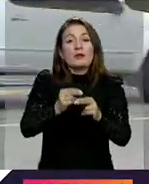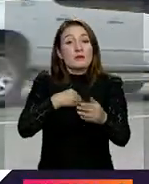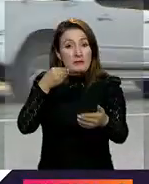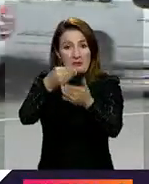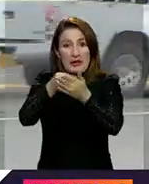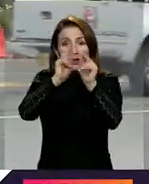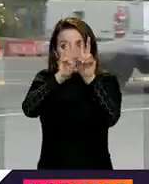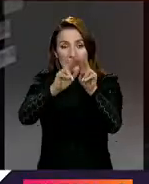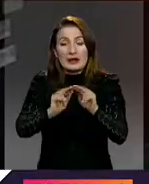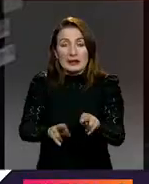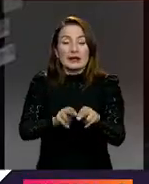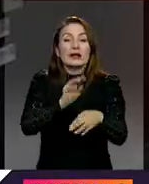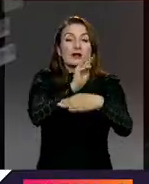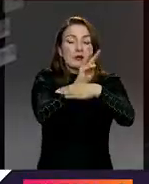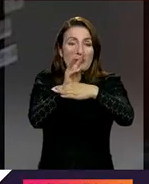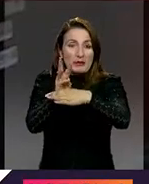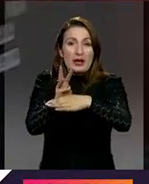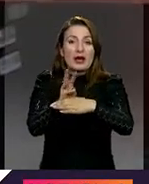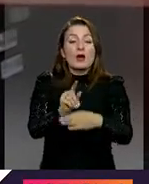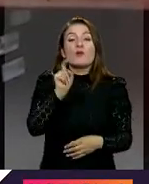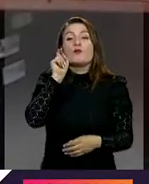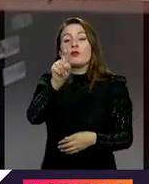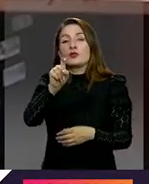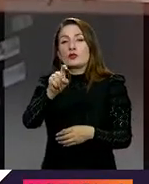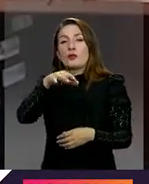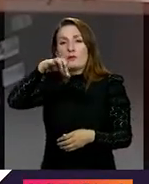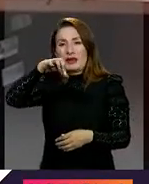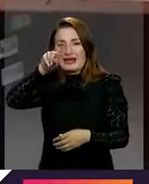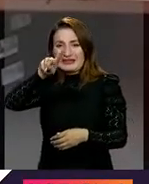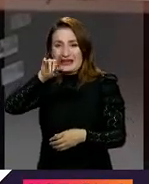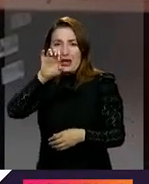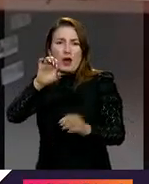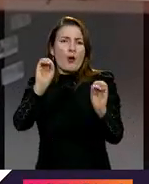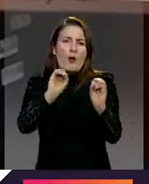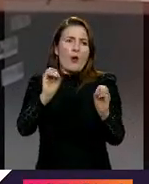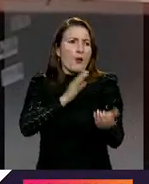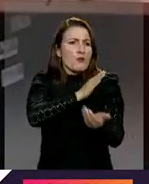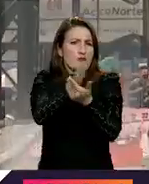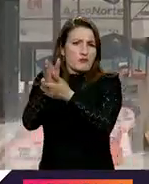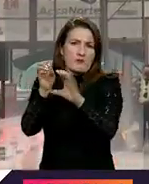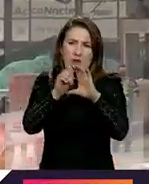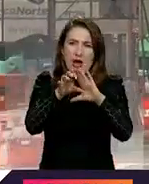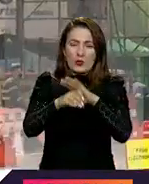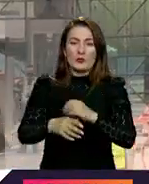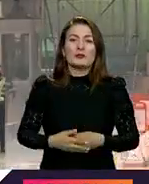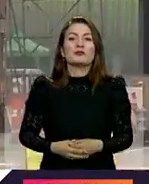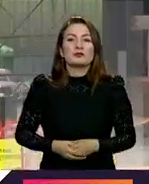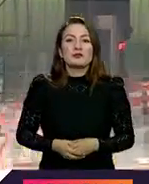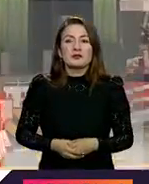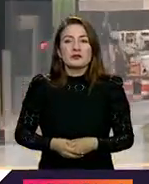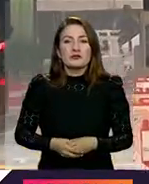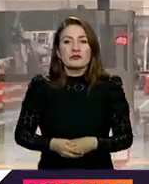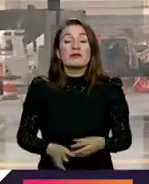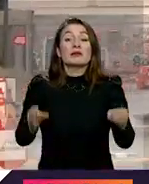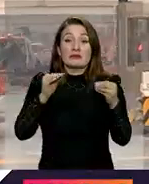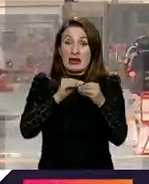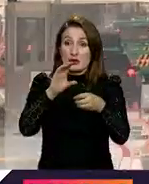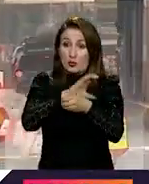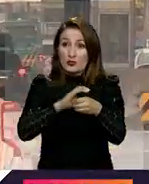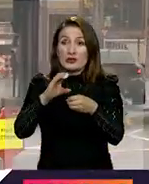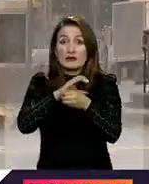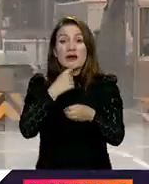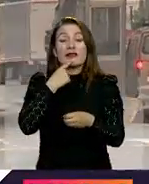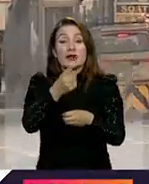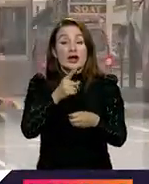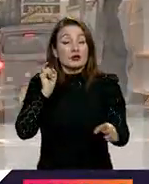a través de nuestra página web y el botón de pagos PSE o en cualquier entidad financiera. Además, el departamento ofreció beneficios para